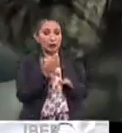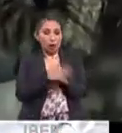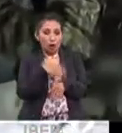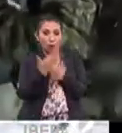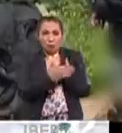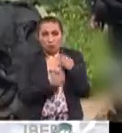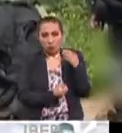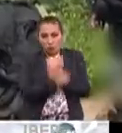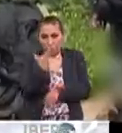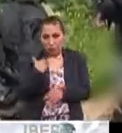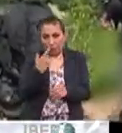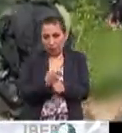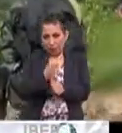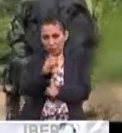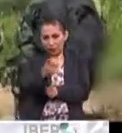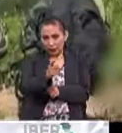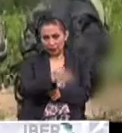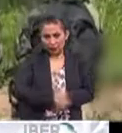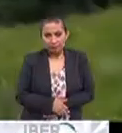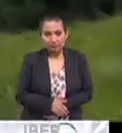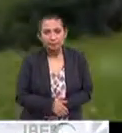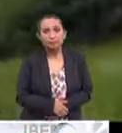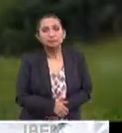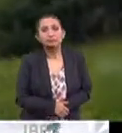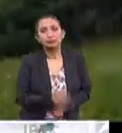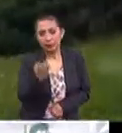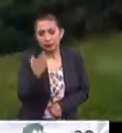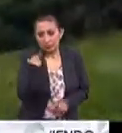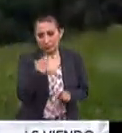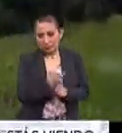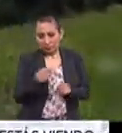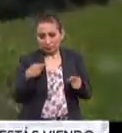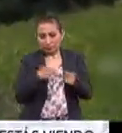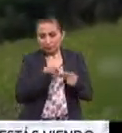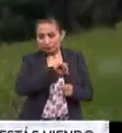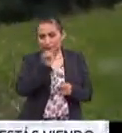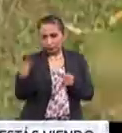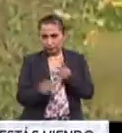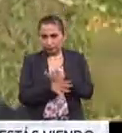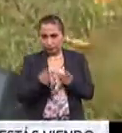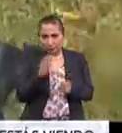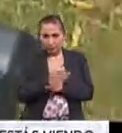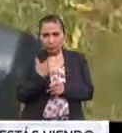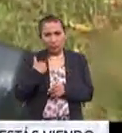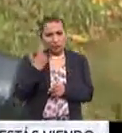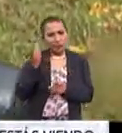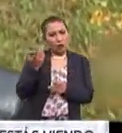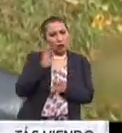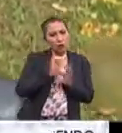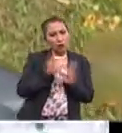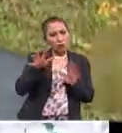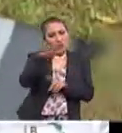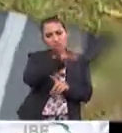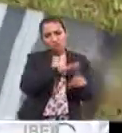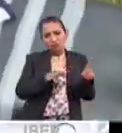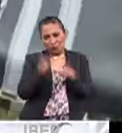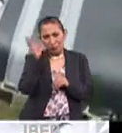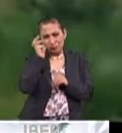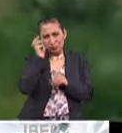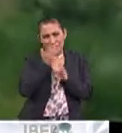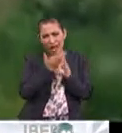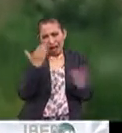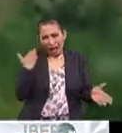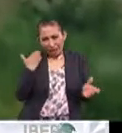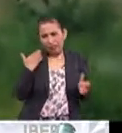el que comienza el próximo 1 de diciembre. Eso es lo primero. Y la otra cosa es que no podemos dejar fuera del contexto, y como escuchamos a